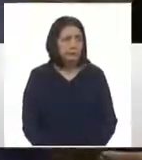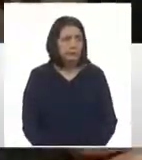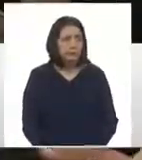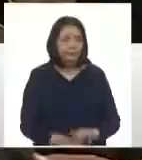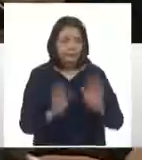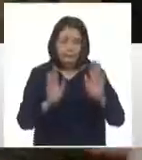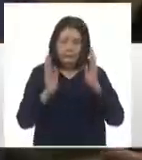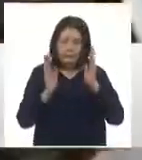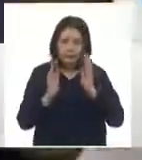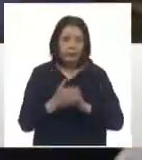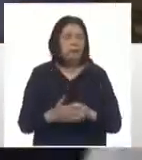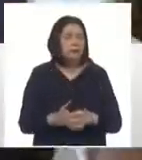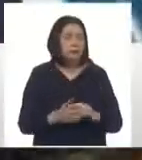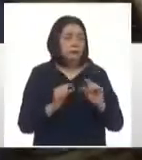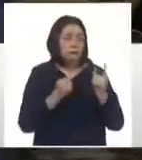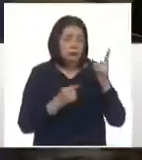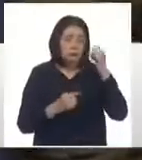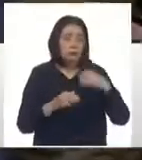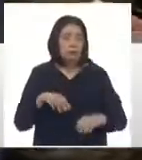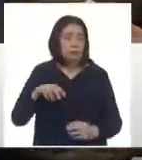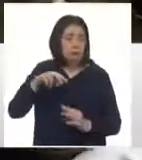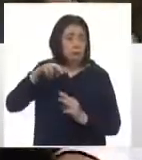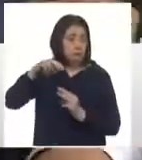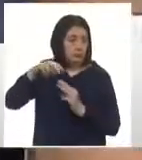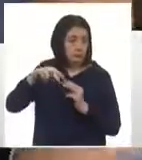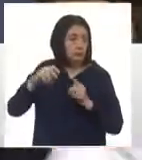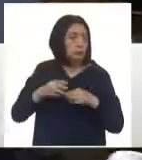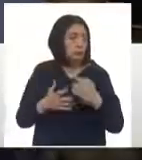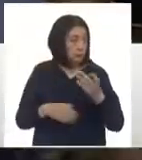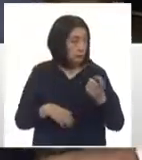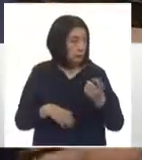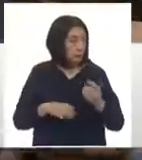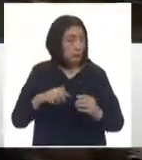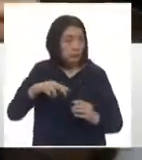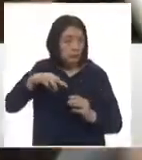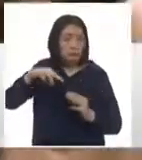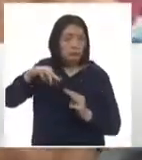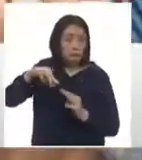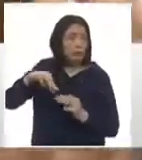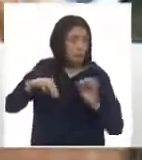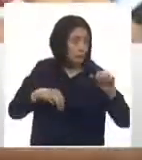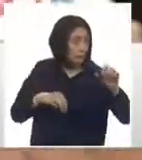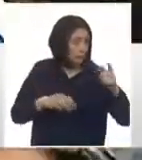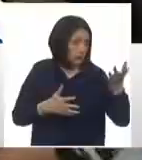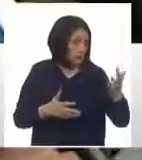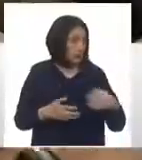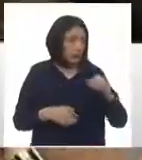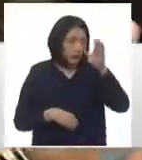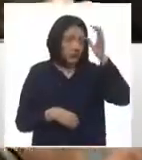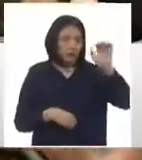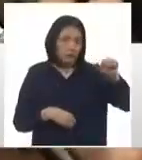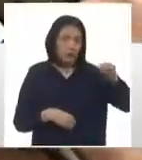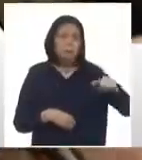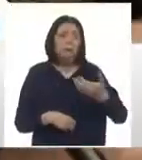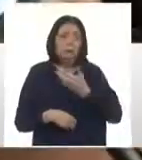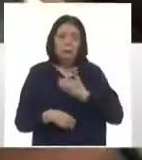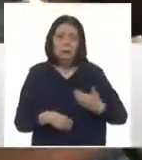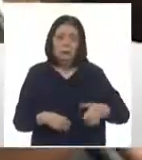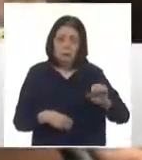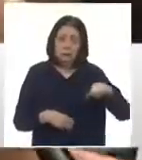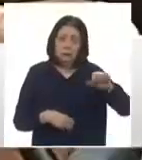¿no? Escuchen, el Partido Morado está reconociendo como institución al señor Castillo como presidente electo de la República.